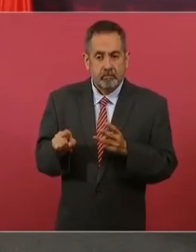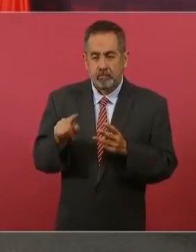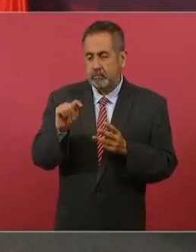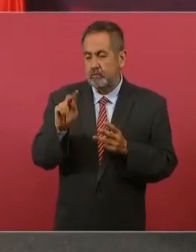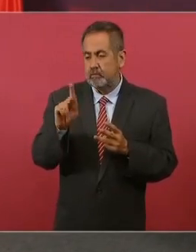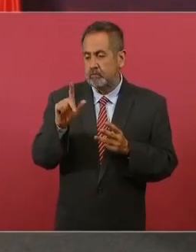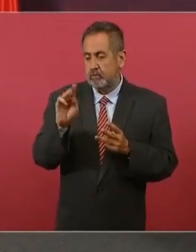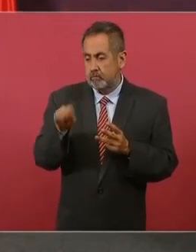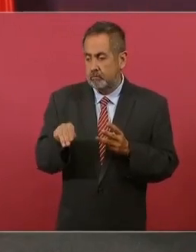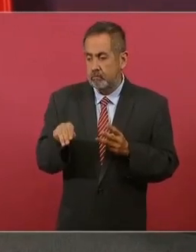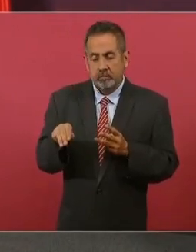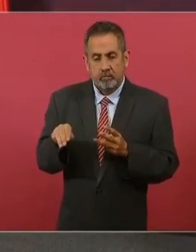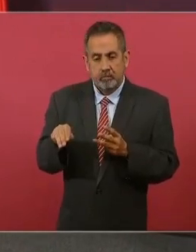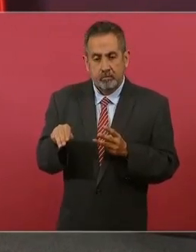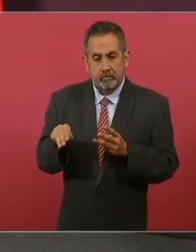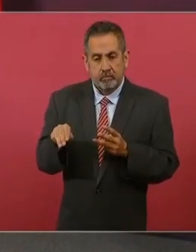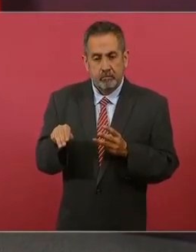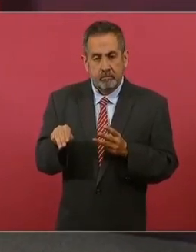Tulum,